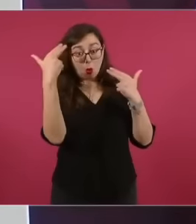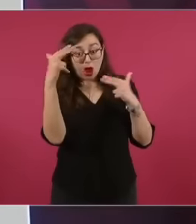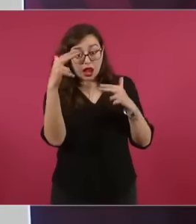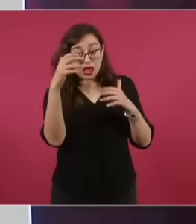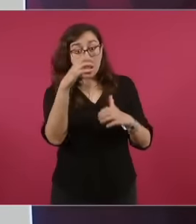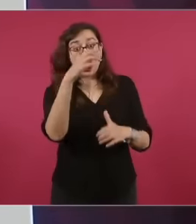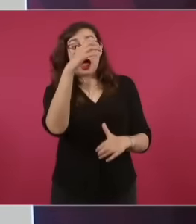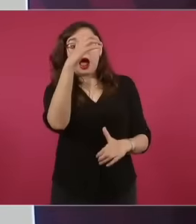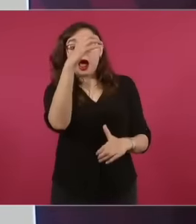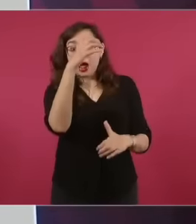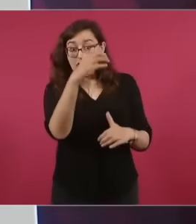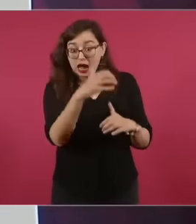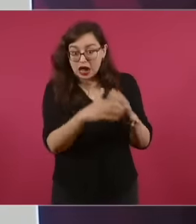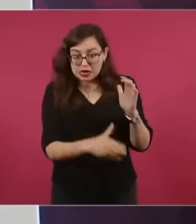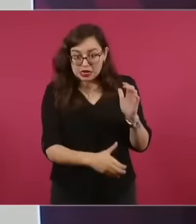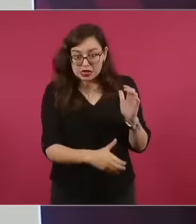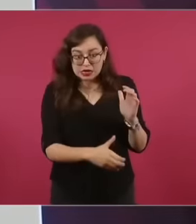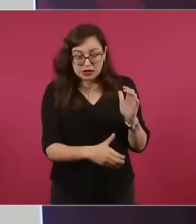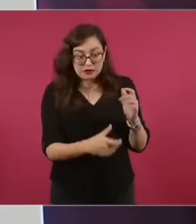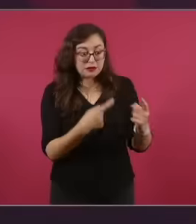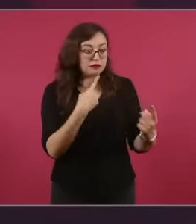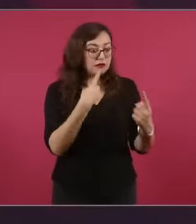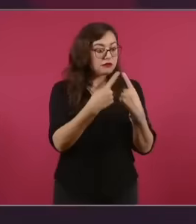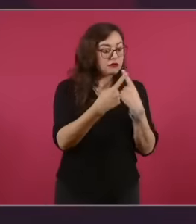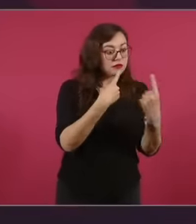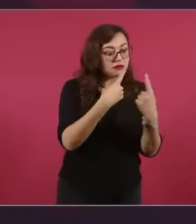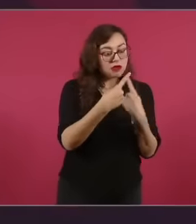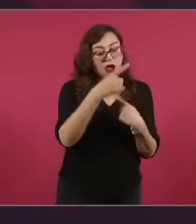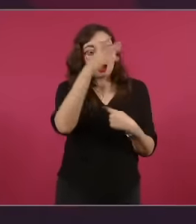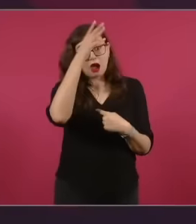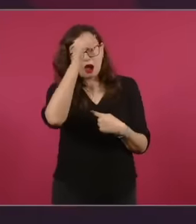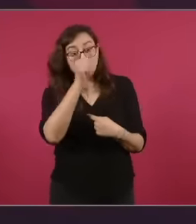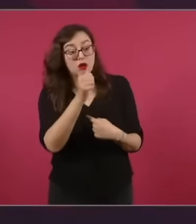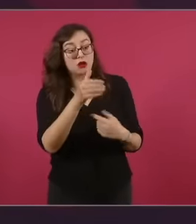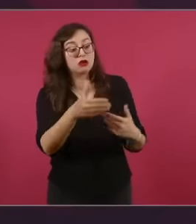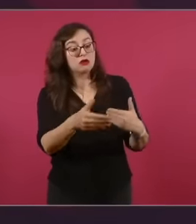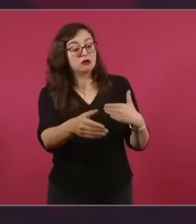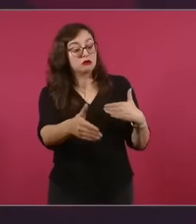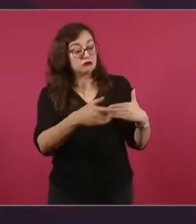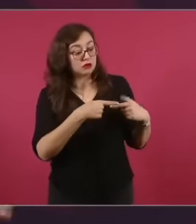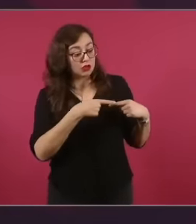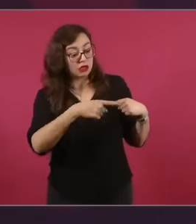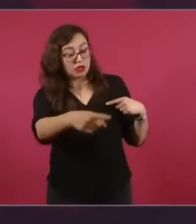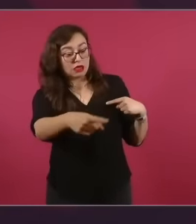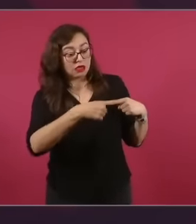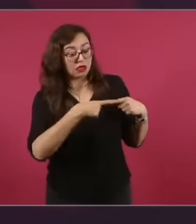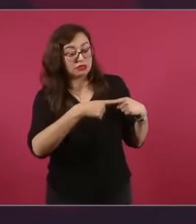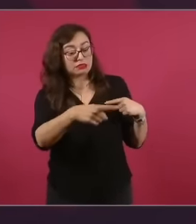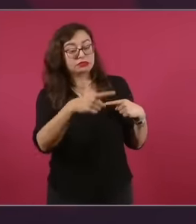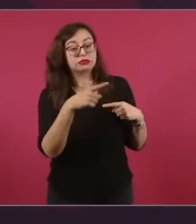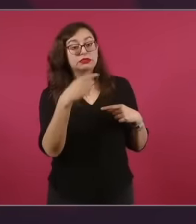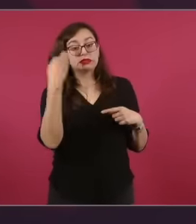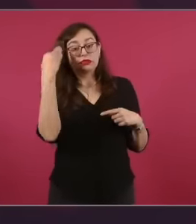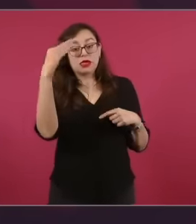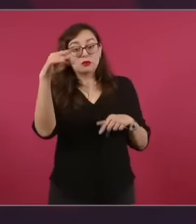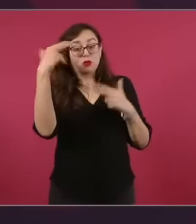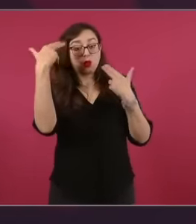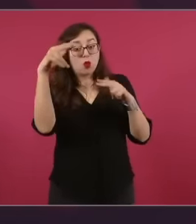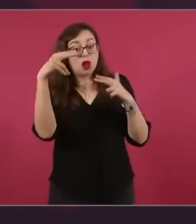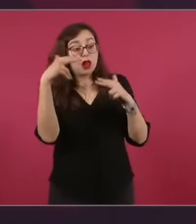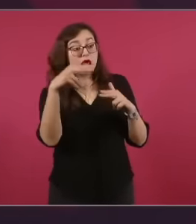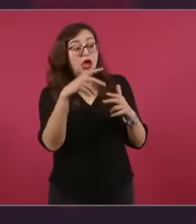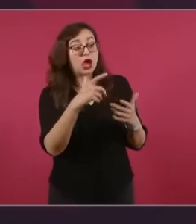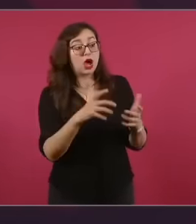uno de los puntos de la negociación es si se pagan los